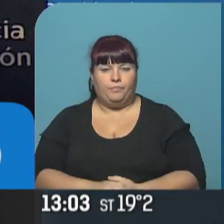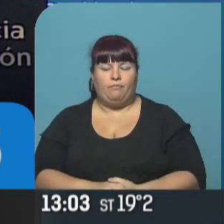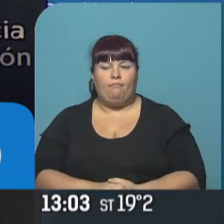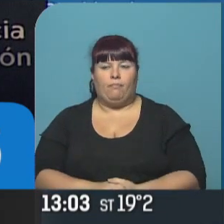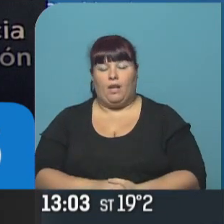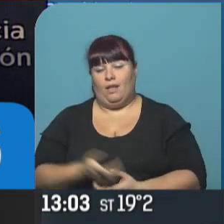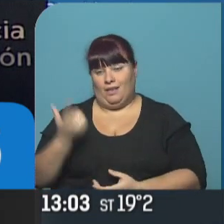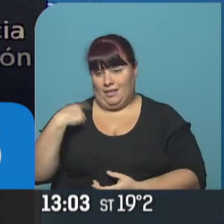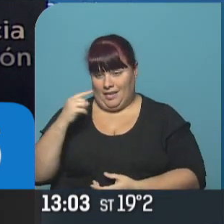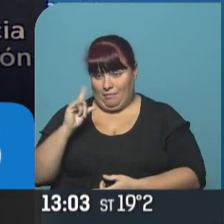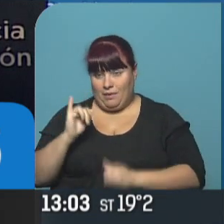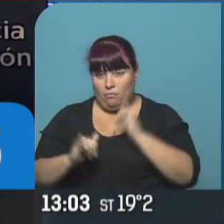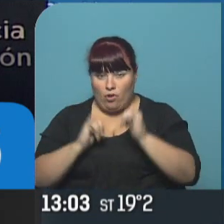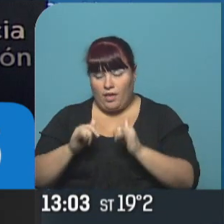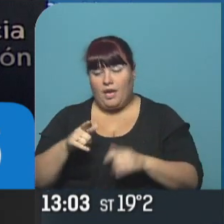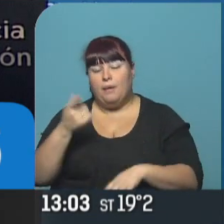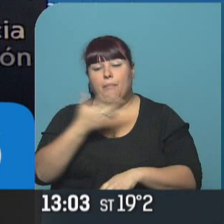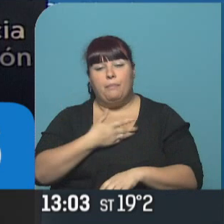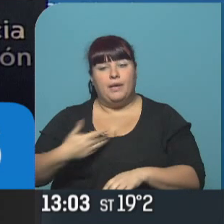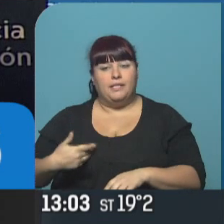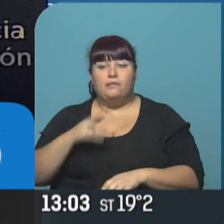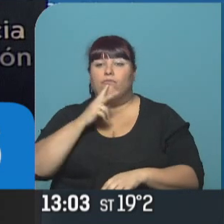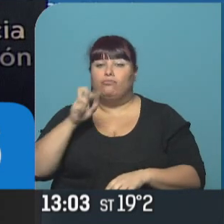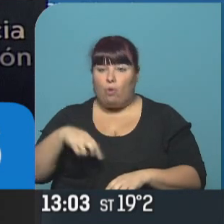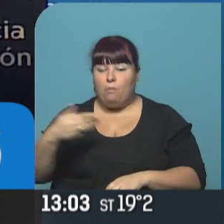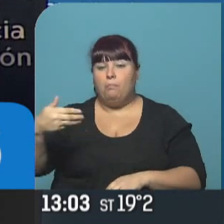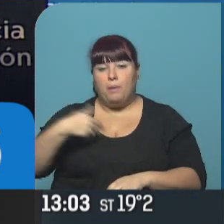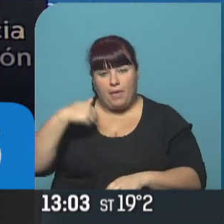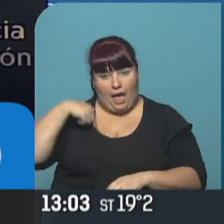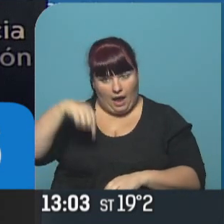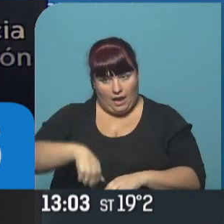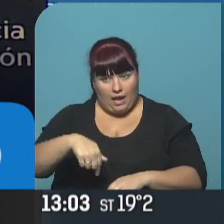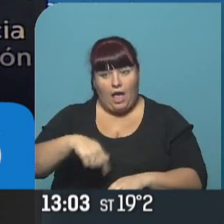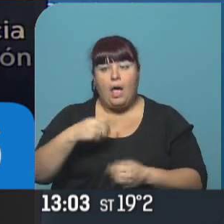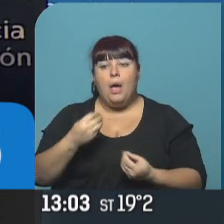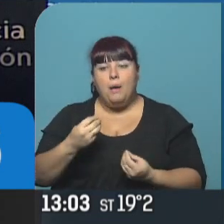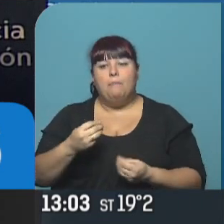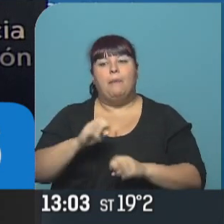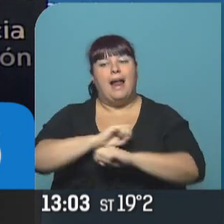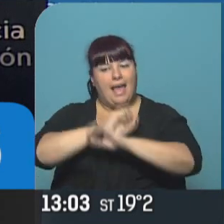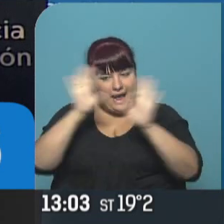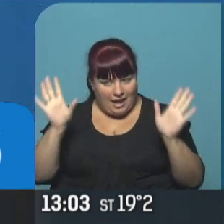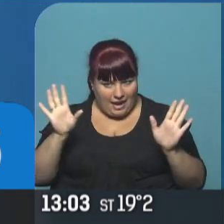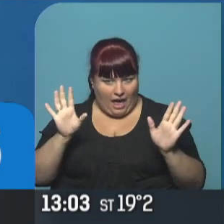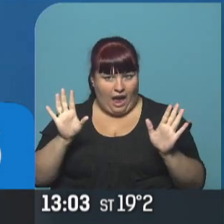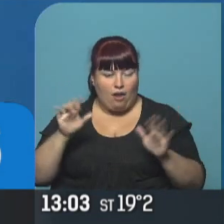Y como acabo de declarar, el presidente Trump me envió aquí para que quede bien claro en Argentina y en